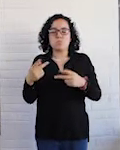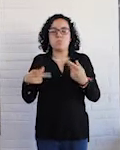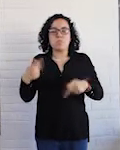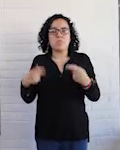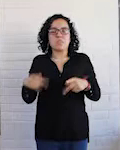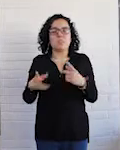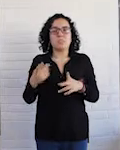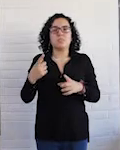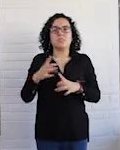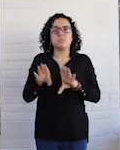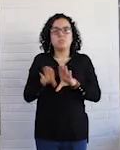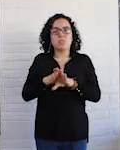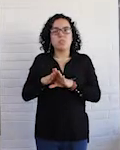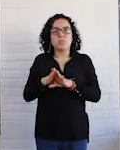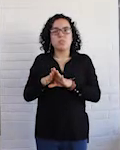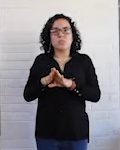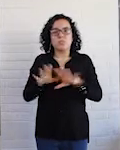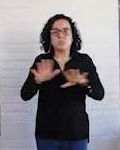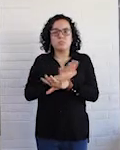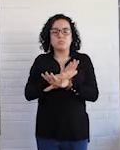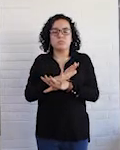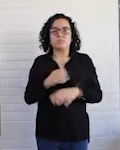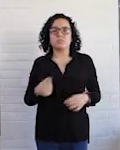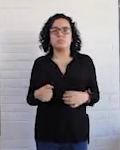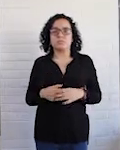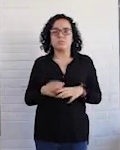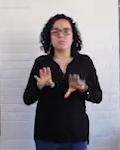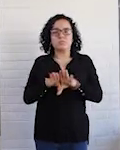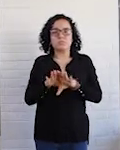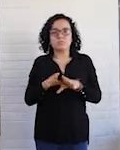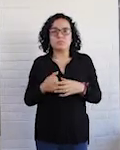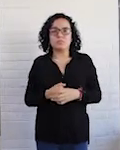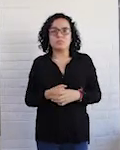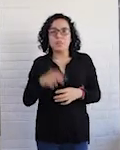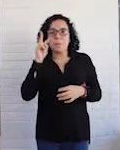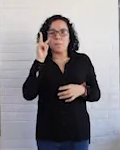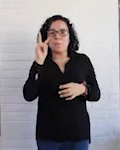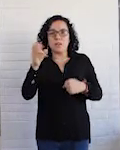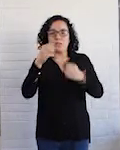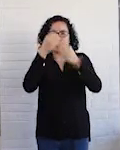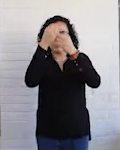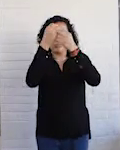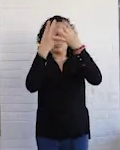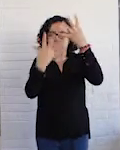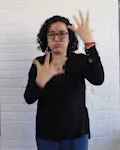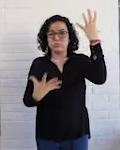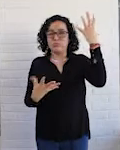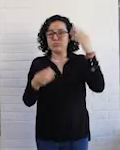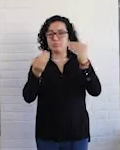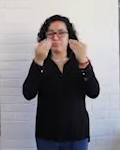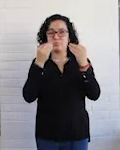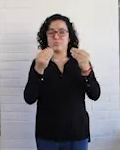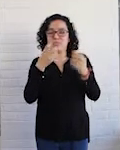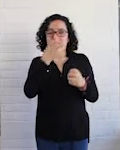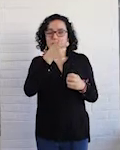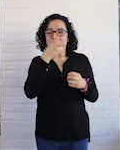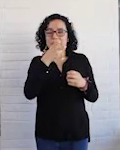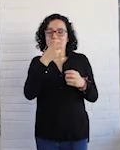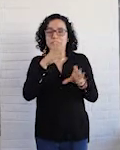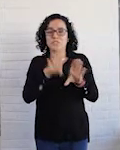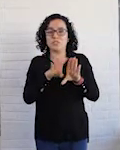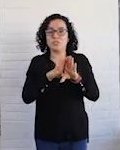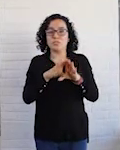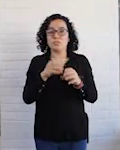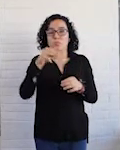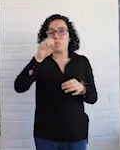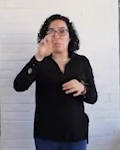Todos lo sabemos. Después de lo que acabamos de ver, ustedes nada más con ver ese panorama de marcas, imagínense nada más la competencia que hay ahí en panoramas